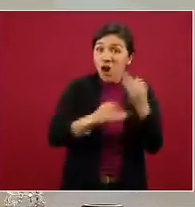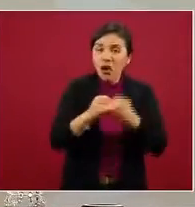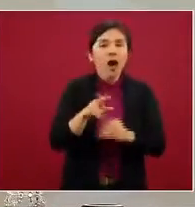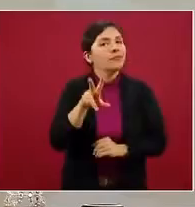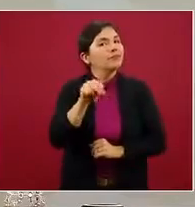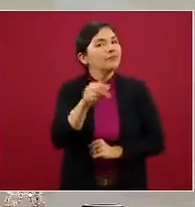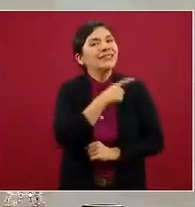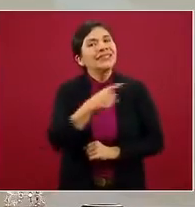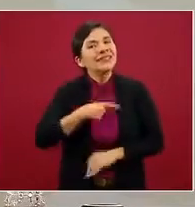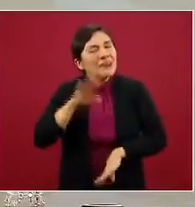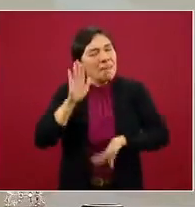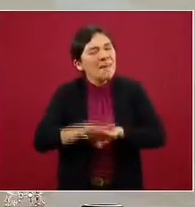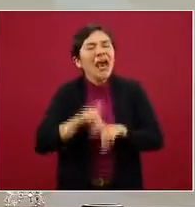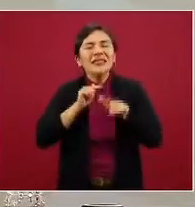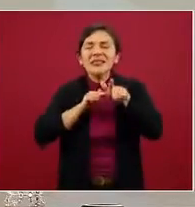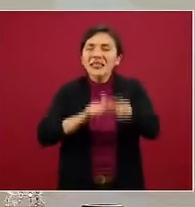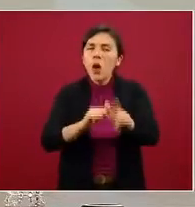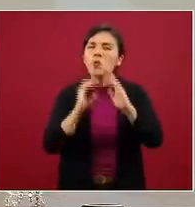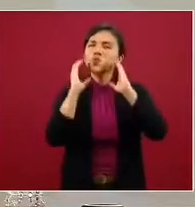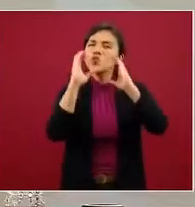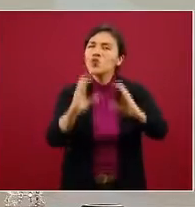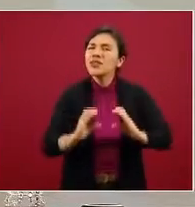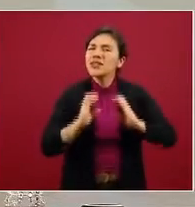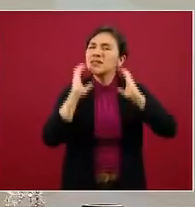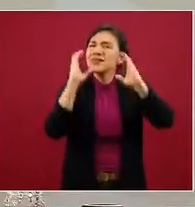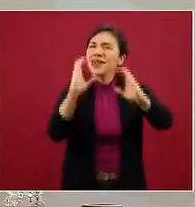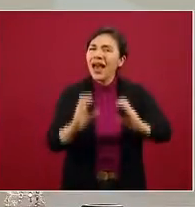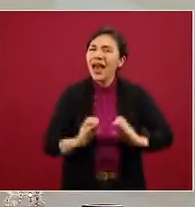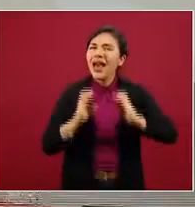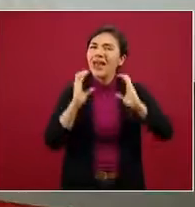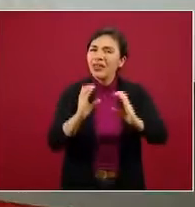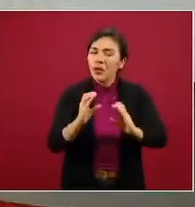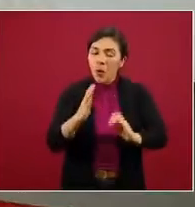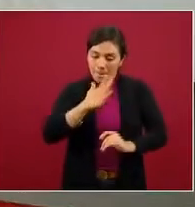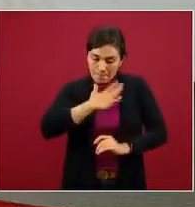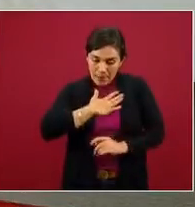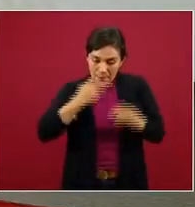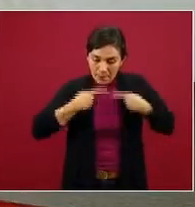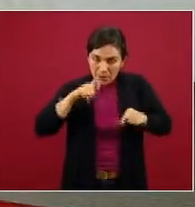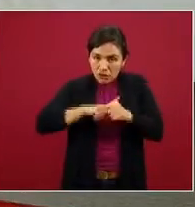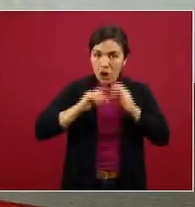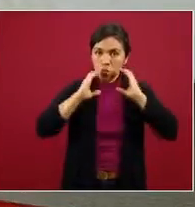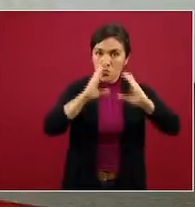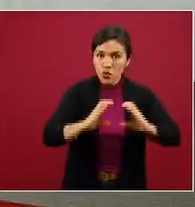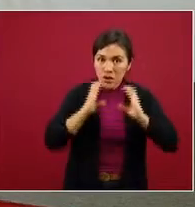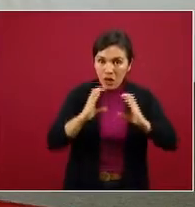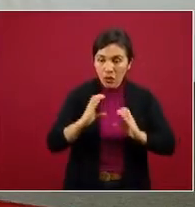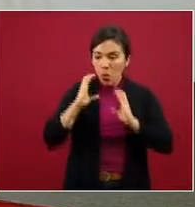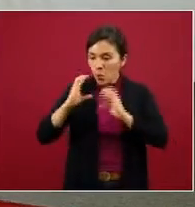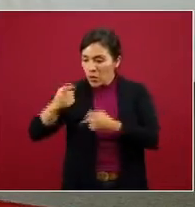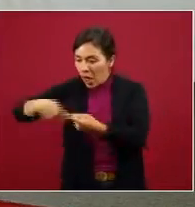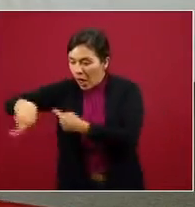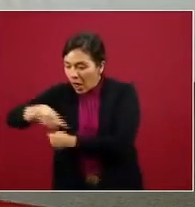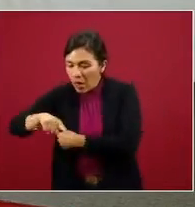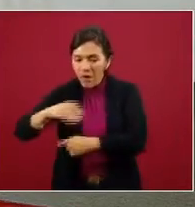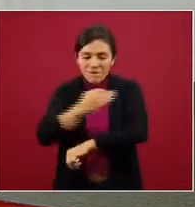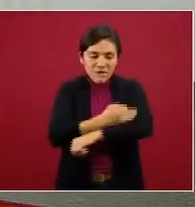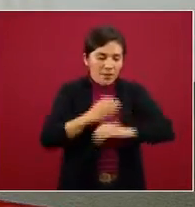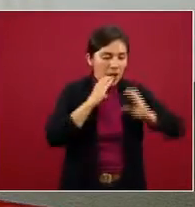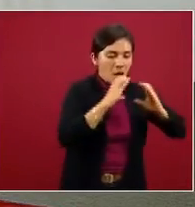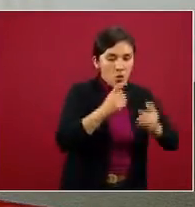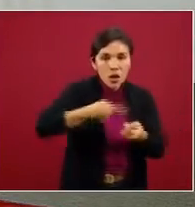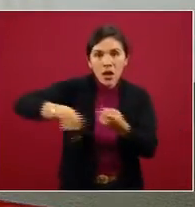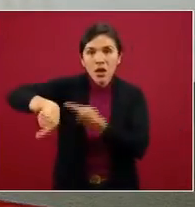teniendo muchísimo cuidado, hay que seguir cuidándonos nosotros, cuidándonos a nosotros, vamos a cuidar a los